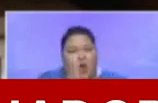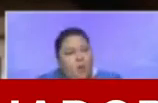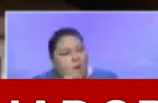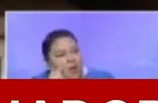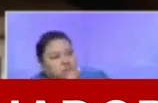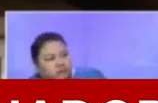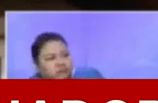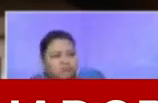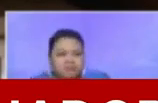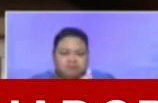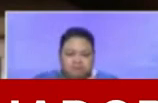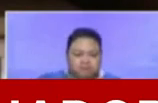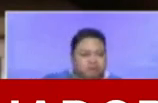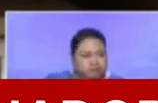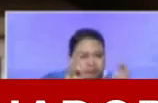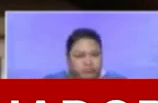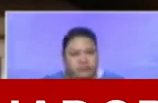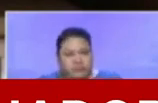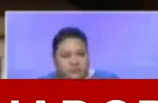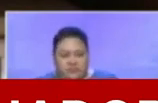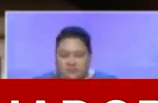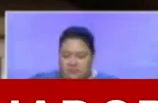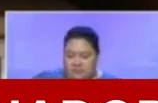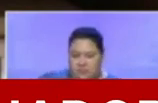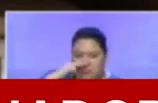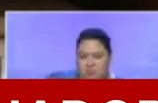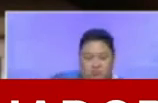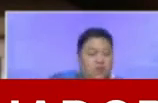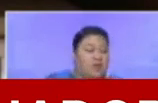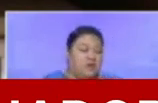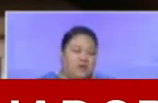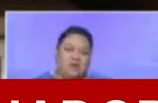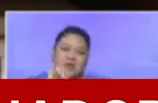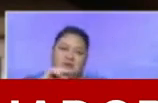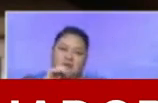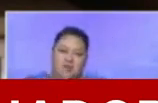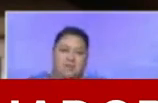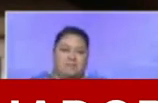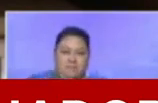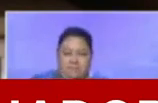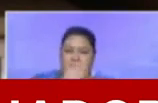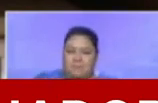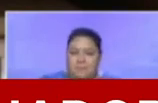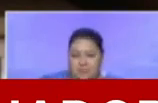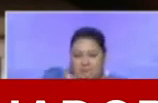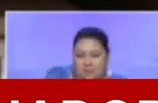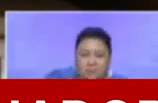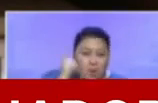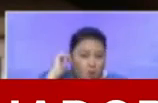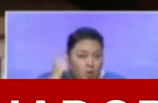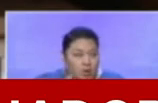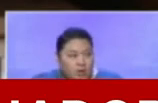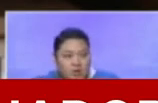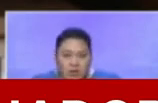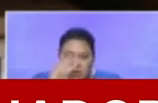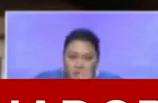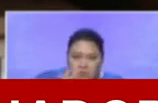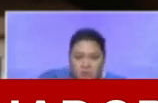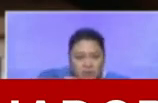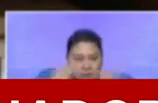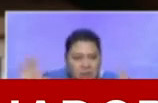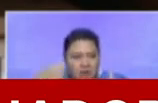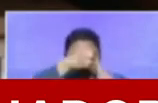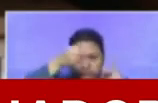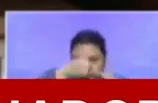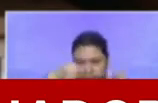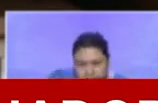validez o invalidez o elegibilidad o no de Arturo Salinas Garza. Si consideran que no es elegible, van a revocar su nombramiento y se le va